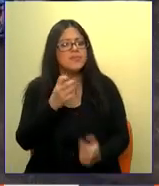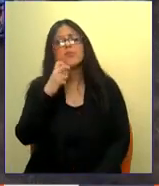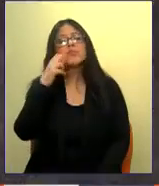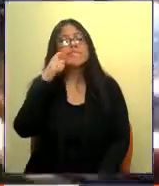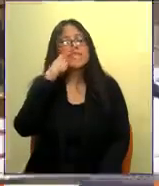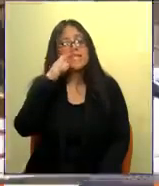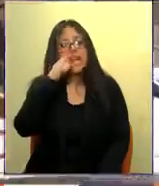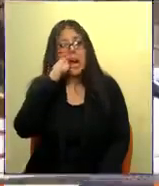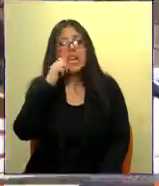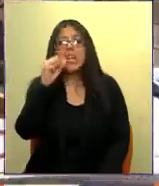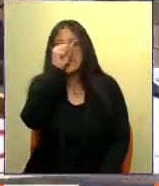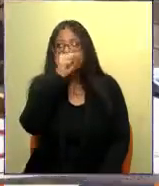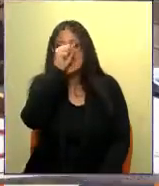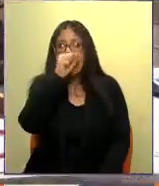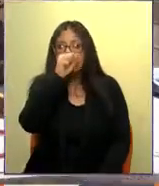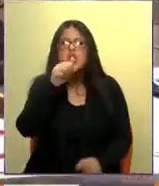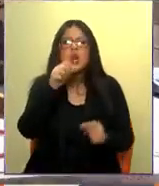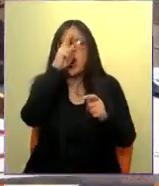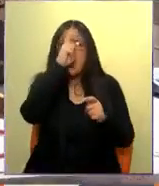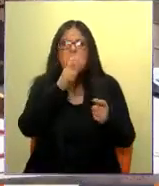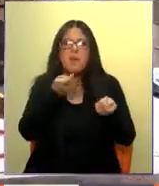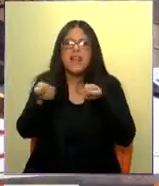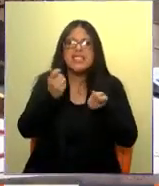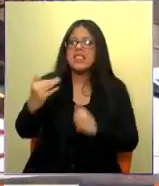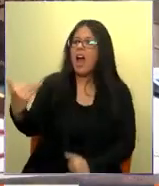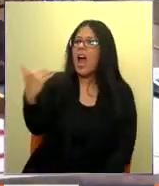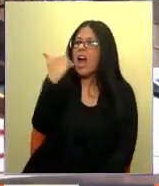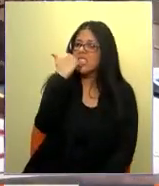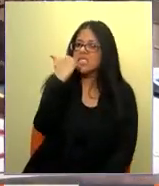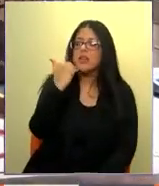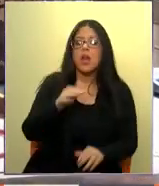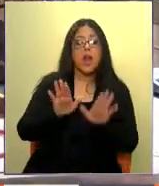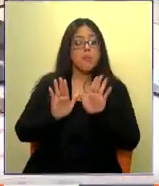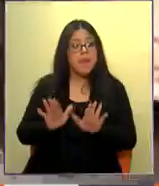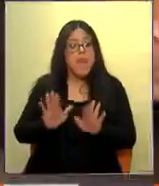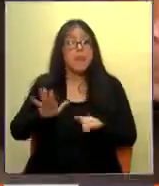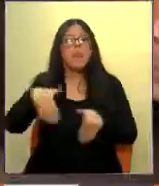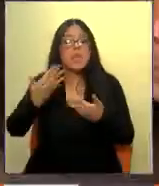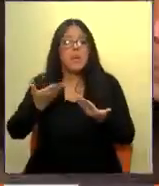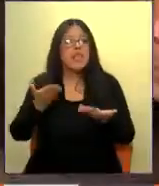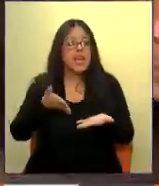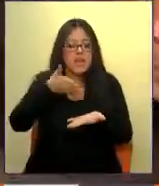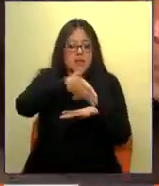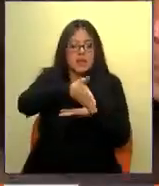En el momento la dejamos reposar unos minutos y cortamos.